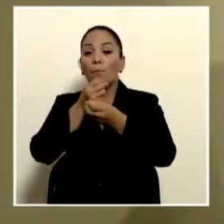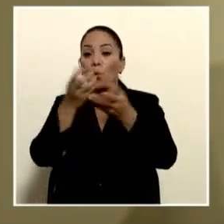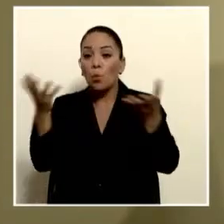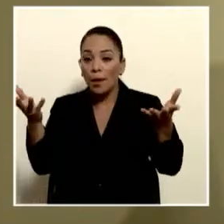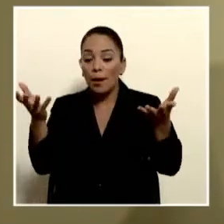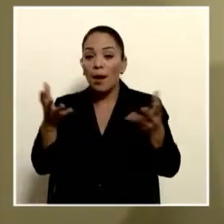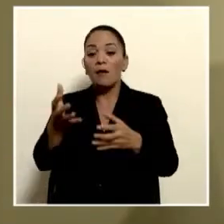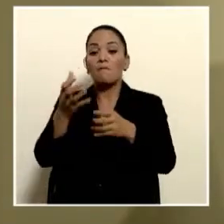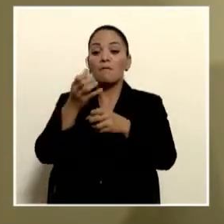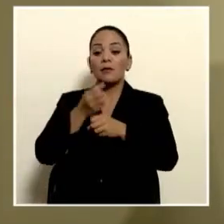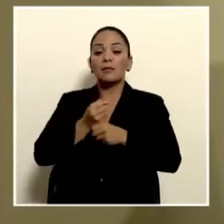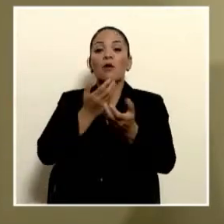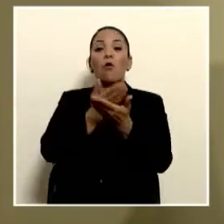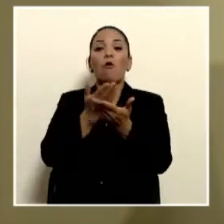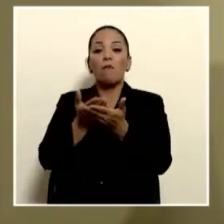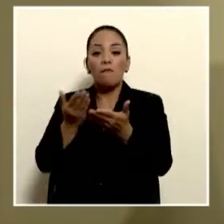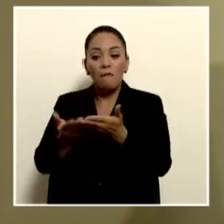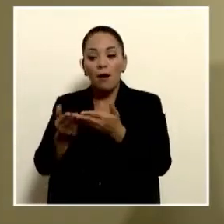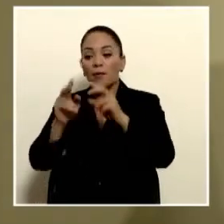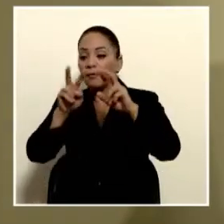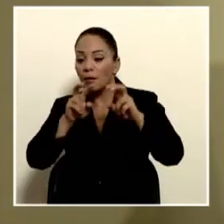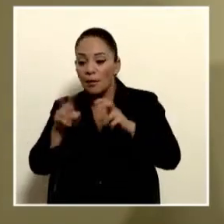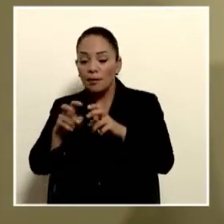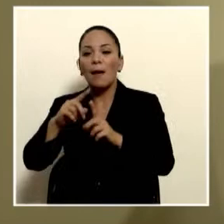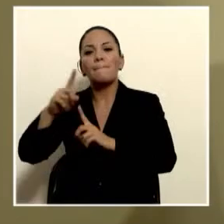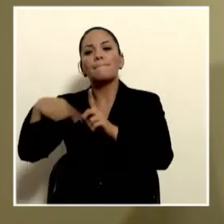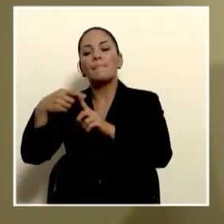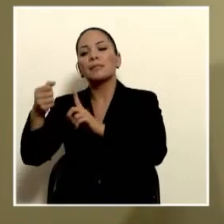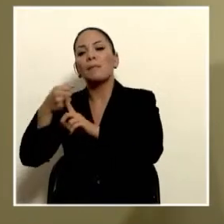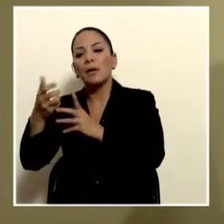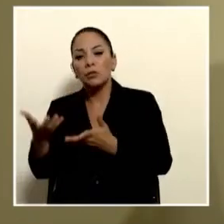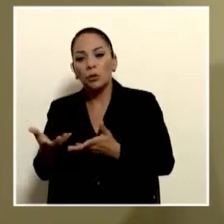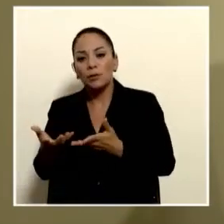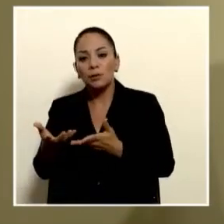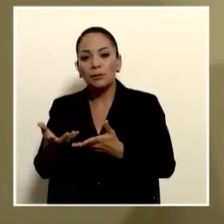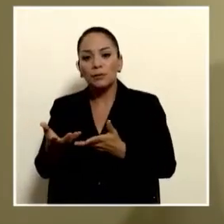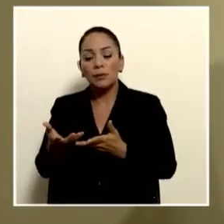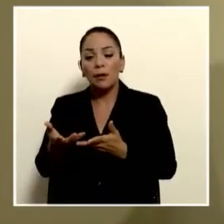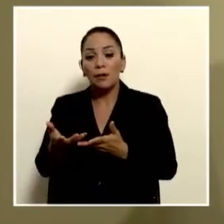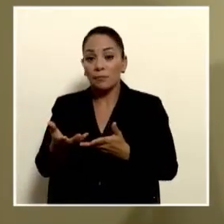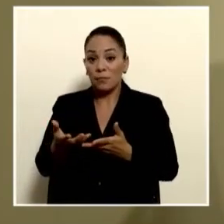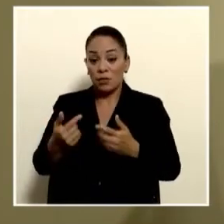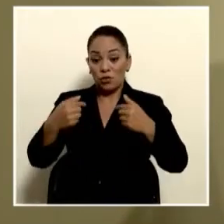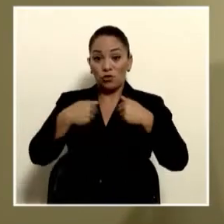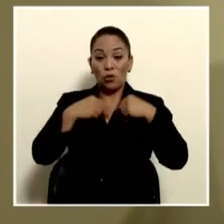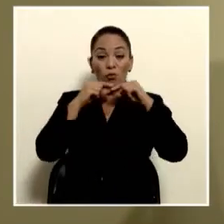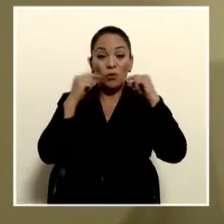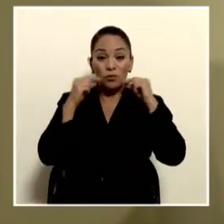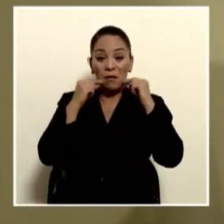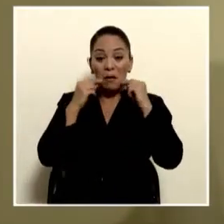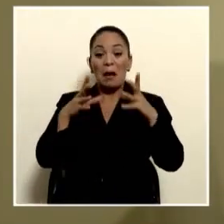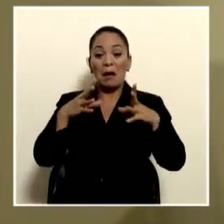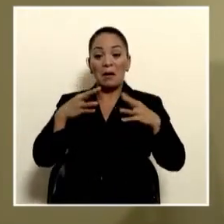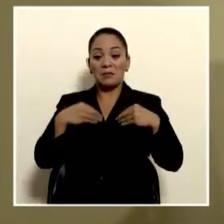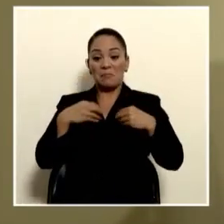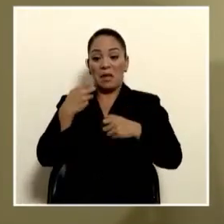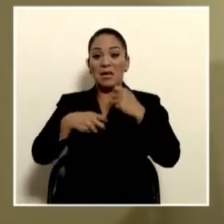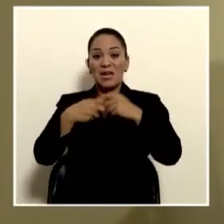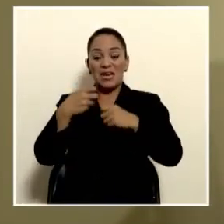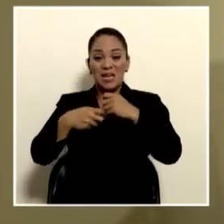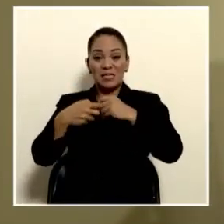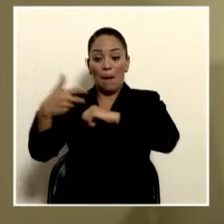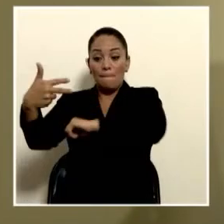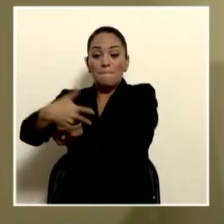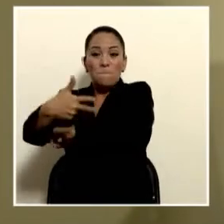se reciben las ofertas, se avalizan, más las apelaciones. Rodrigo Chávez no va a dejar que este país caiga en una crisis sin un puerto en